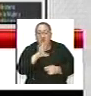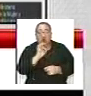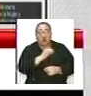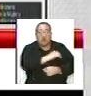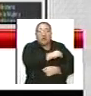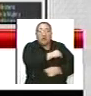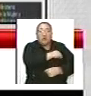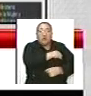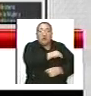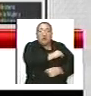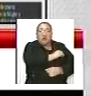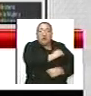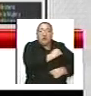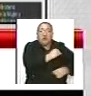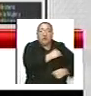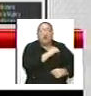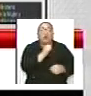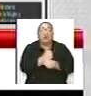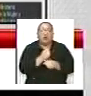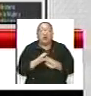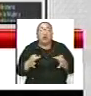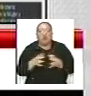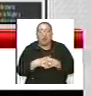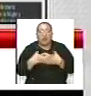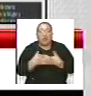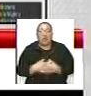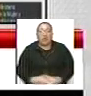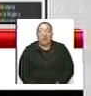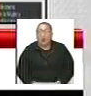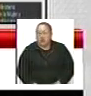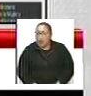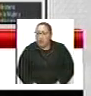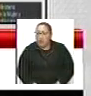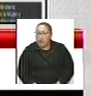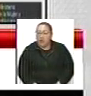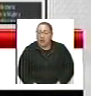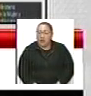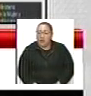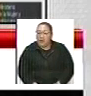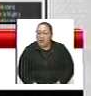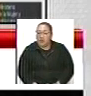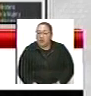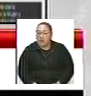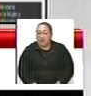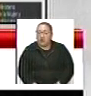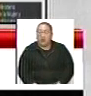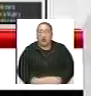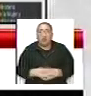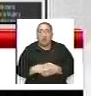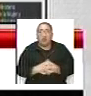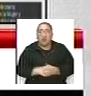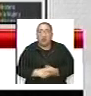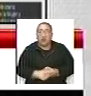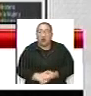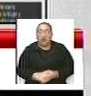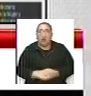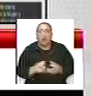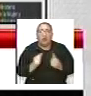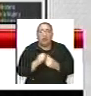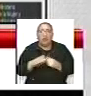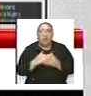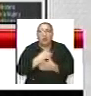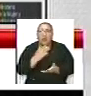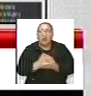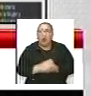150 operativos por parte de las fiscalías provinciales especializadas en estos